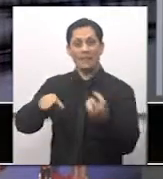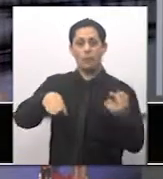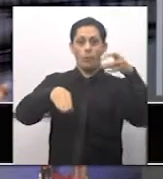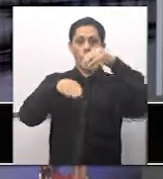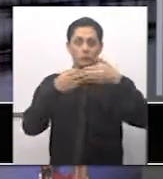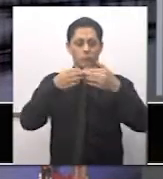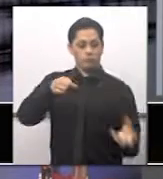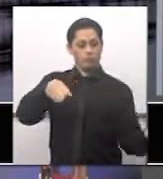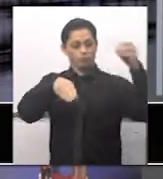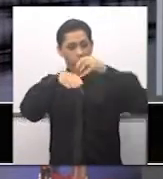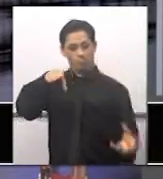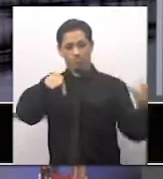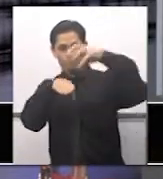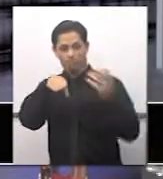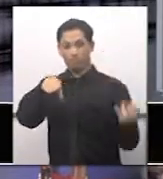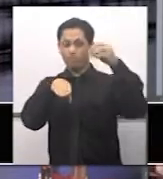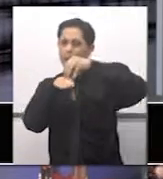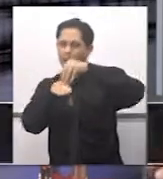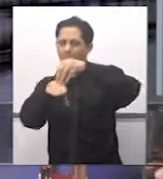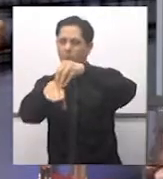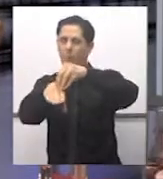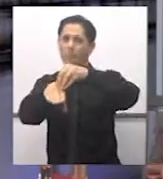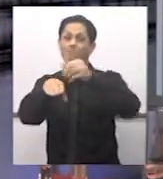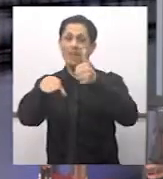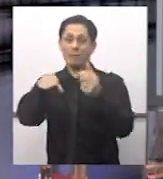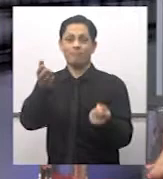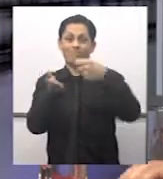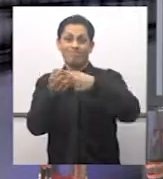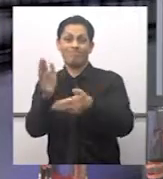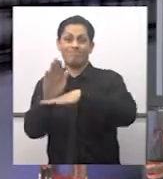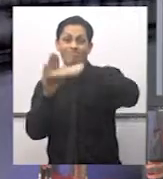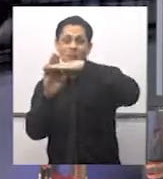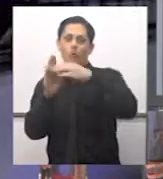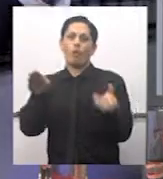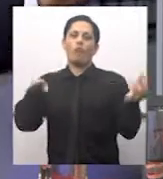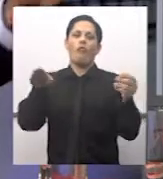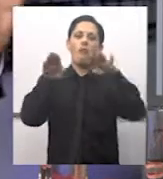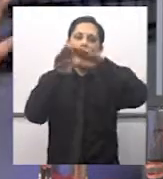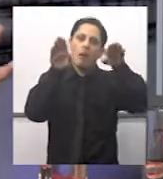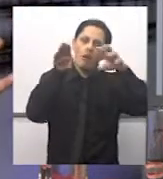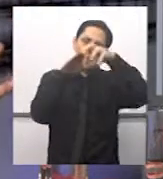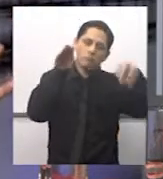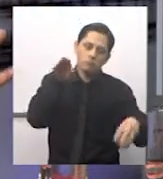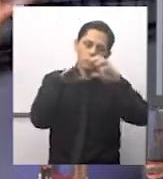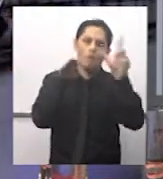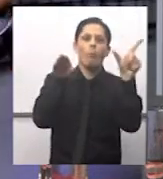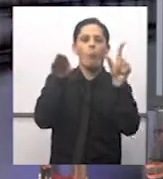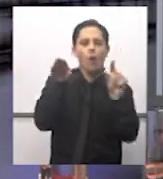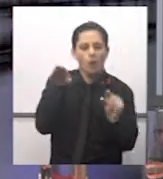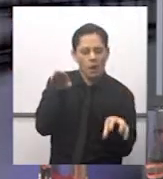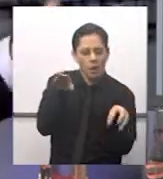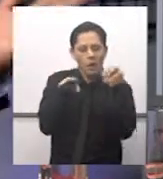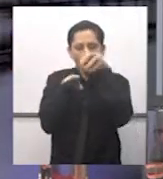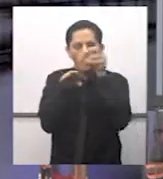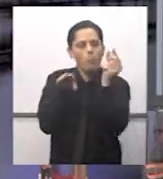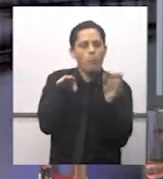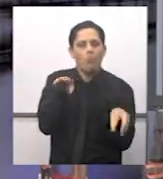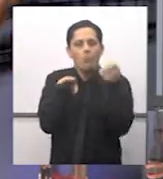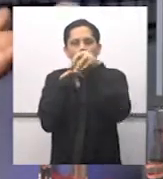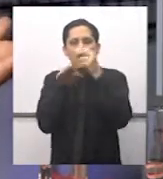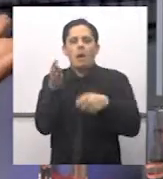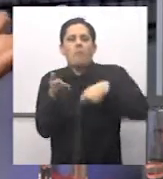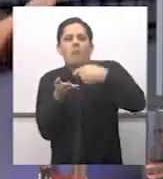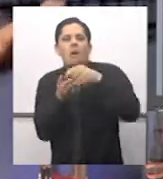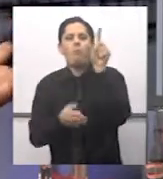remuneraciones. Pero cuando baja la carga, que es lo que ocurrió en Valparaíso, sus remuneraciones disminuyen porque son en proporción a cuántas veces